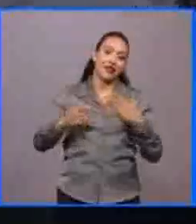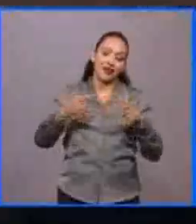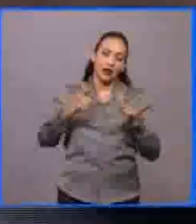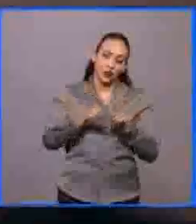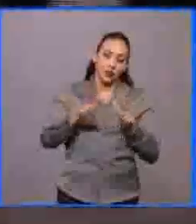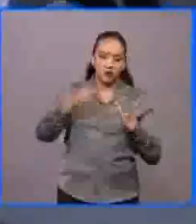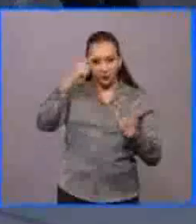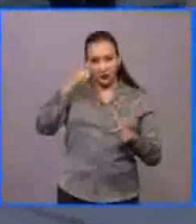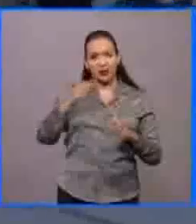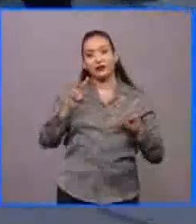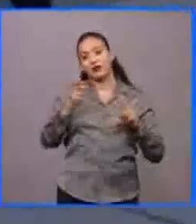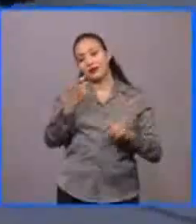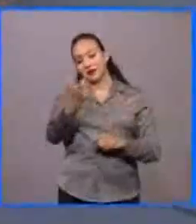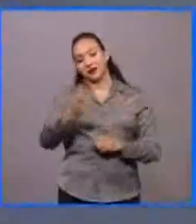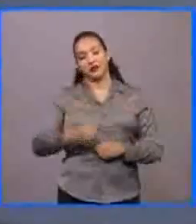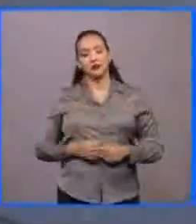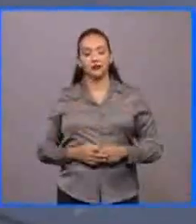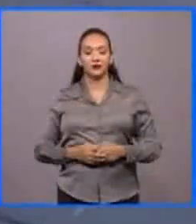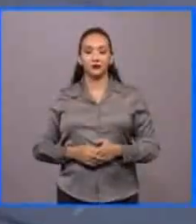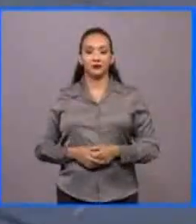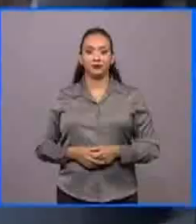de naturaleza económica.